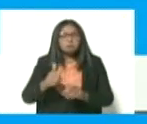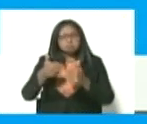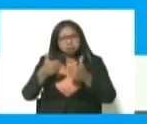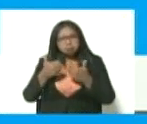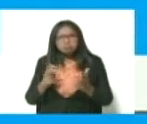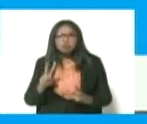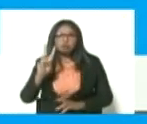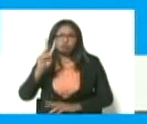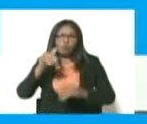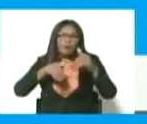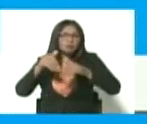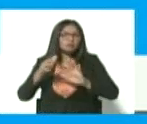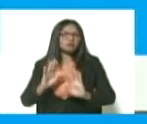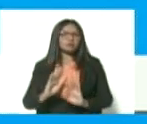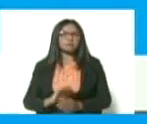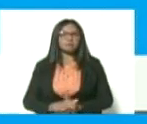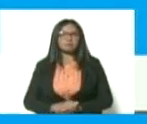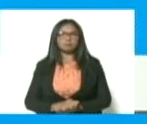Y